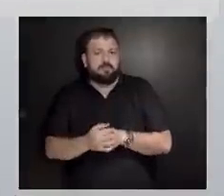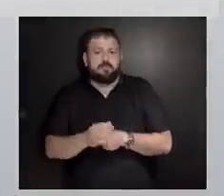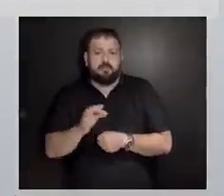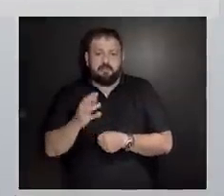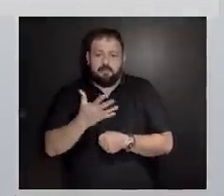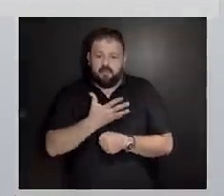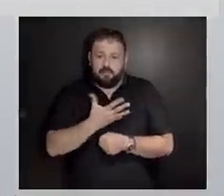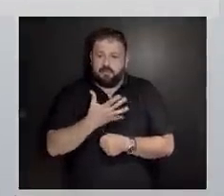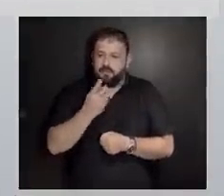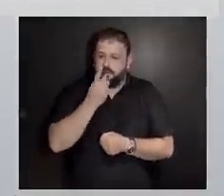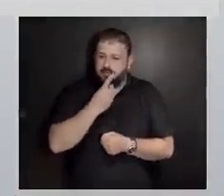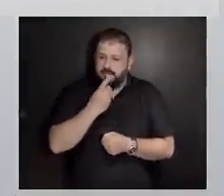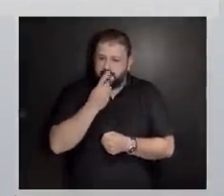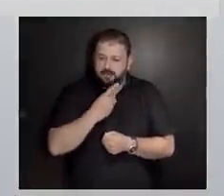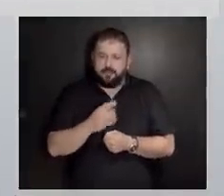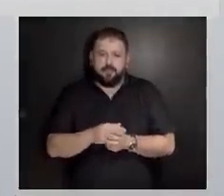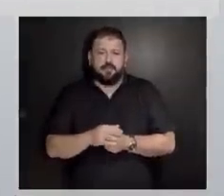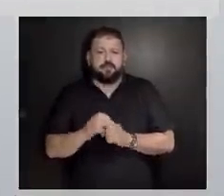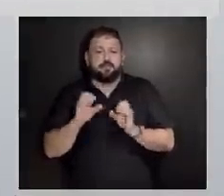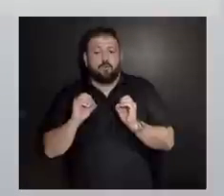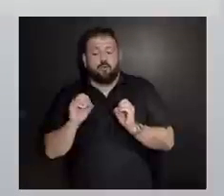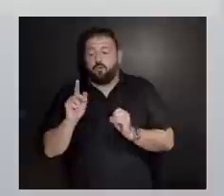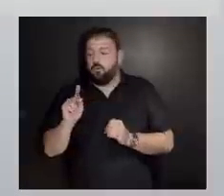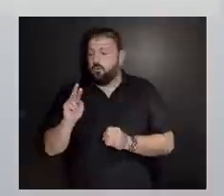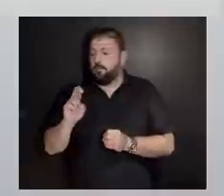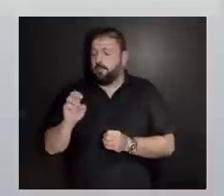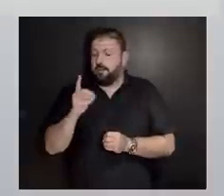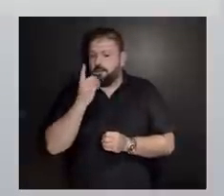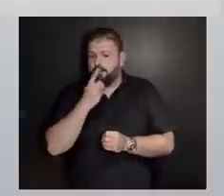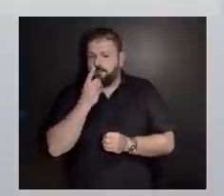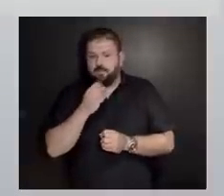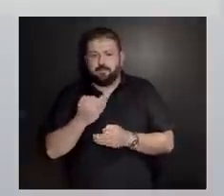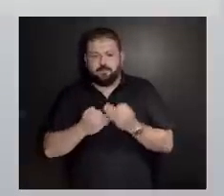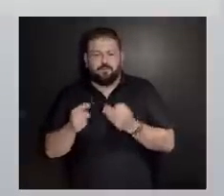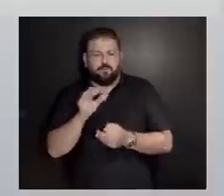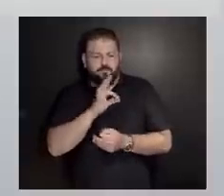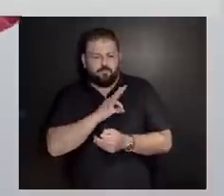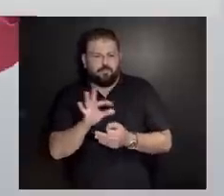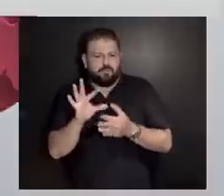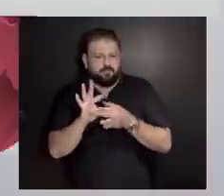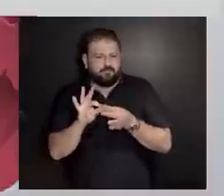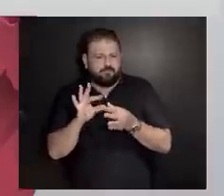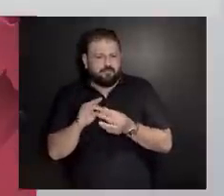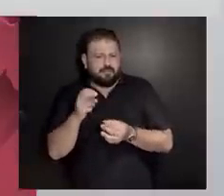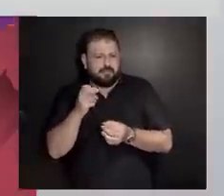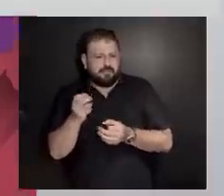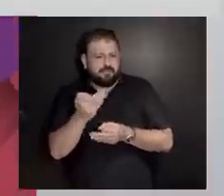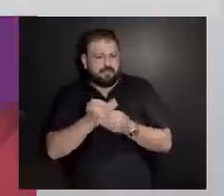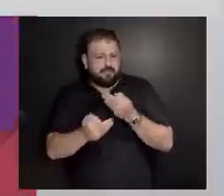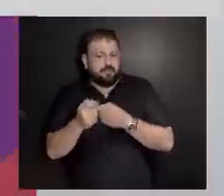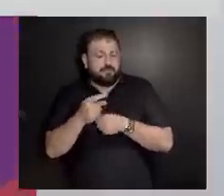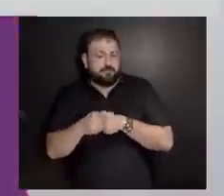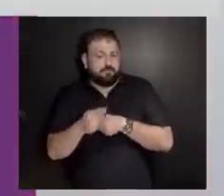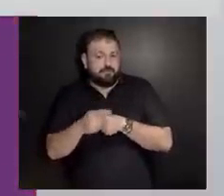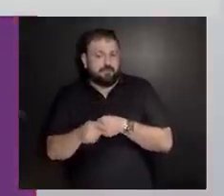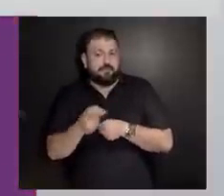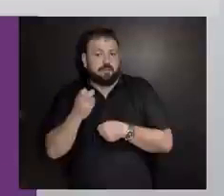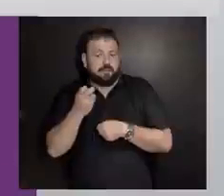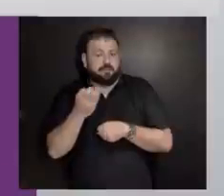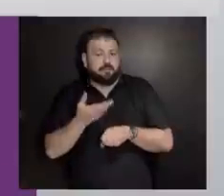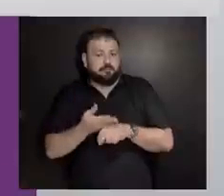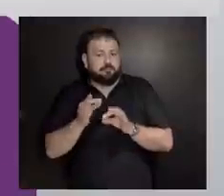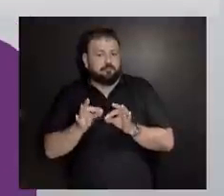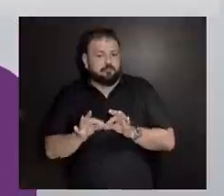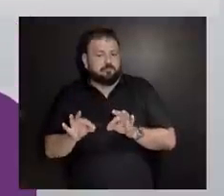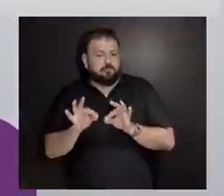tiene diabetes mellitus o prediabetes. Entonces, Fer, platícanos acerca de estos factores de riesgo que yo creo que son muy puntuales y